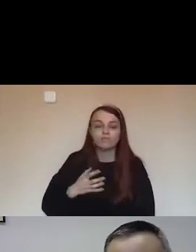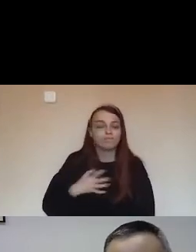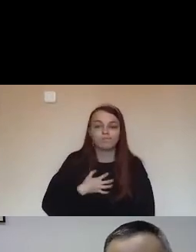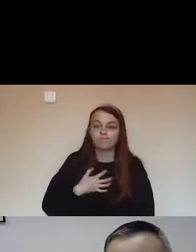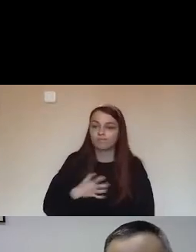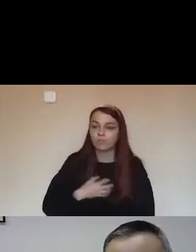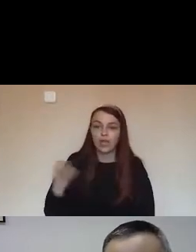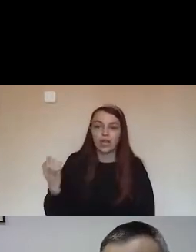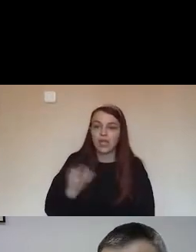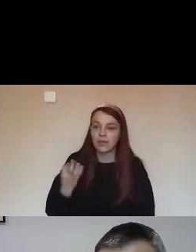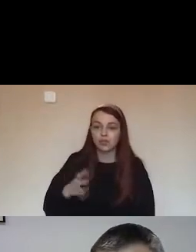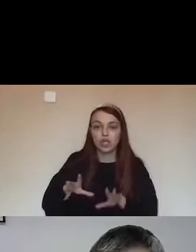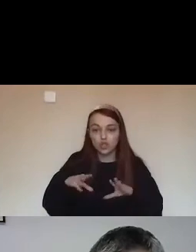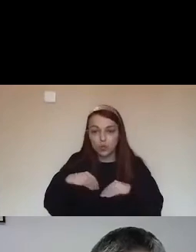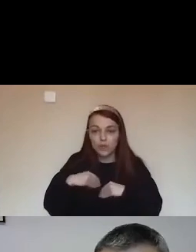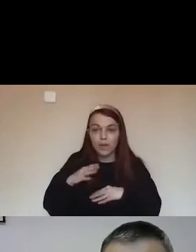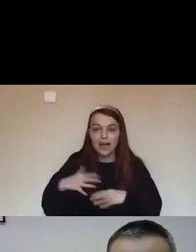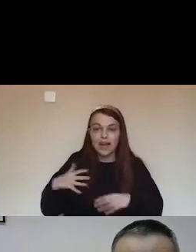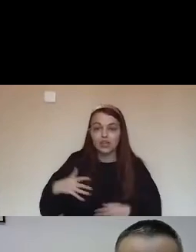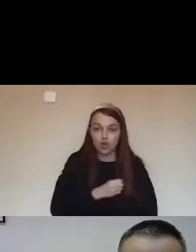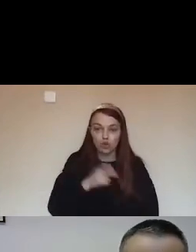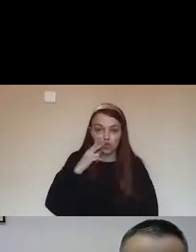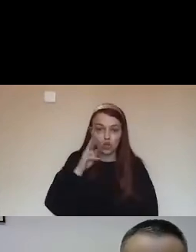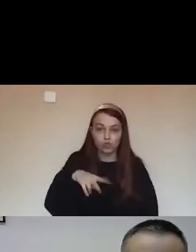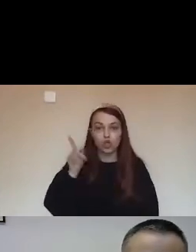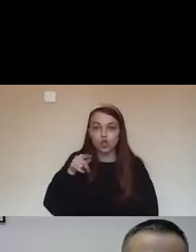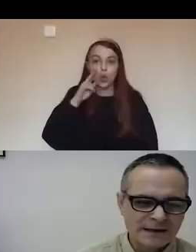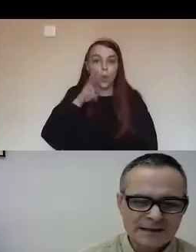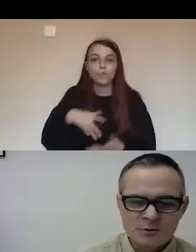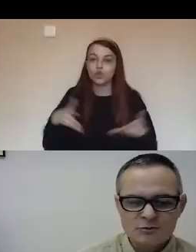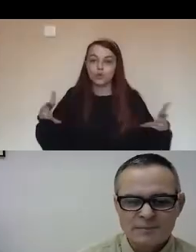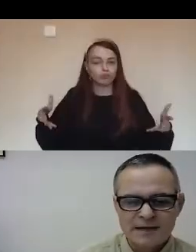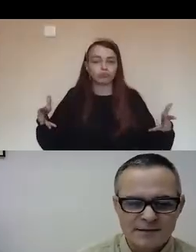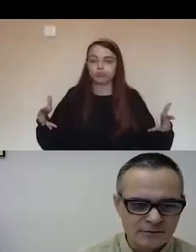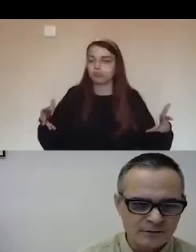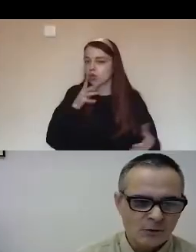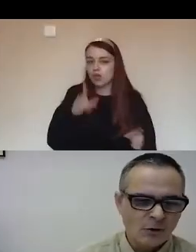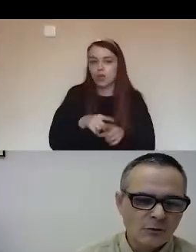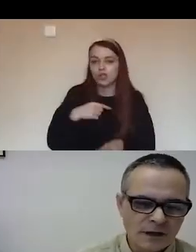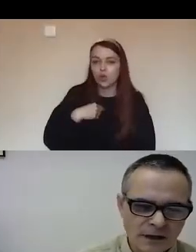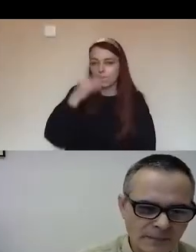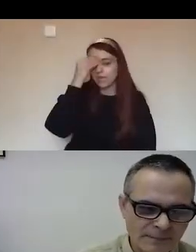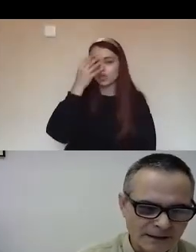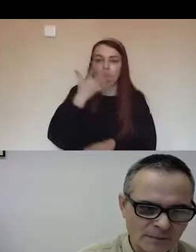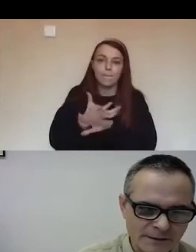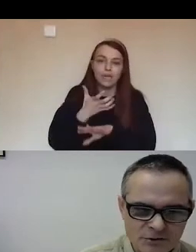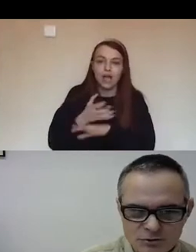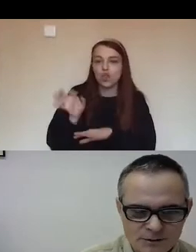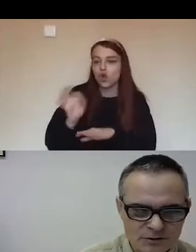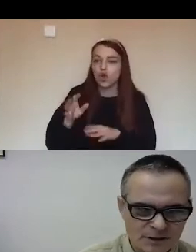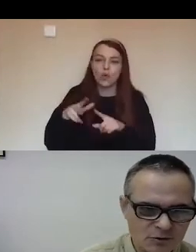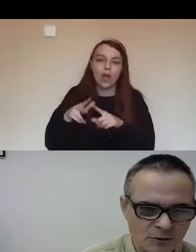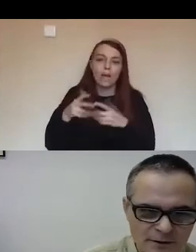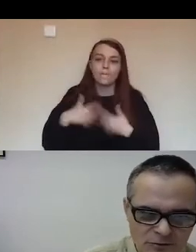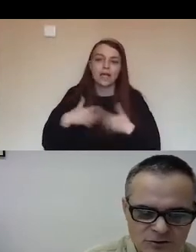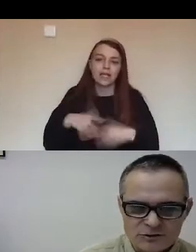asumible, asequible para todos los museos, no solo para los grandes. No podemos creer que tenemos una aplicación o un aparato maravilloso